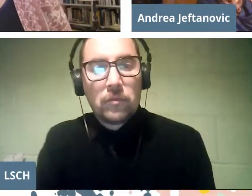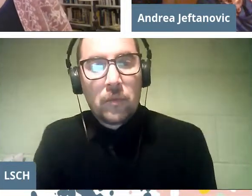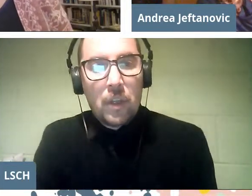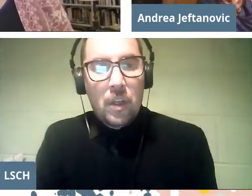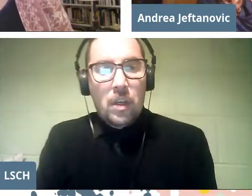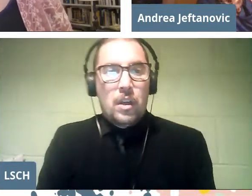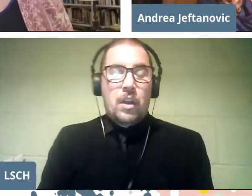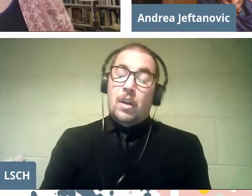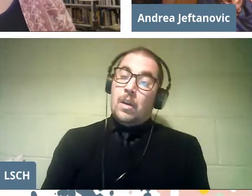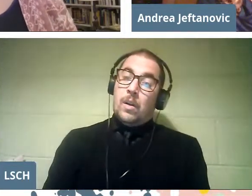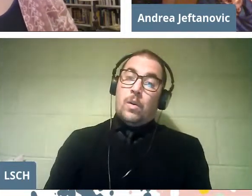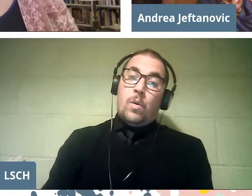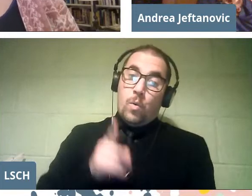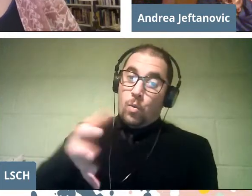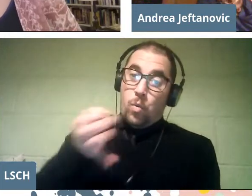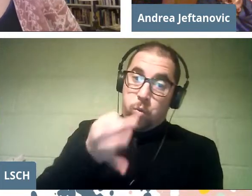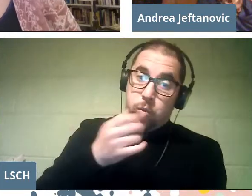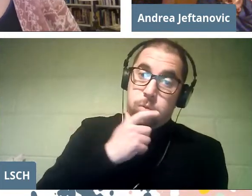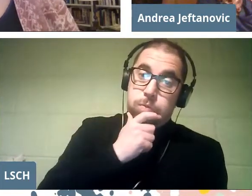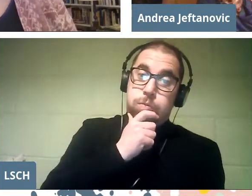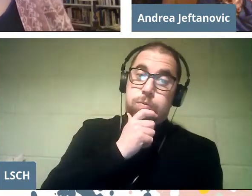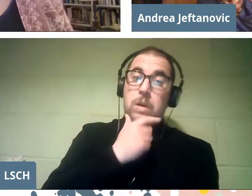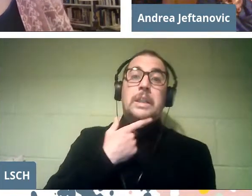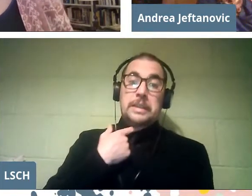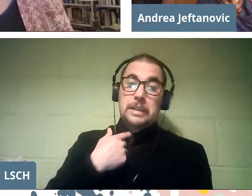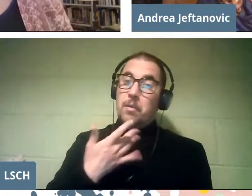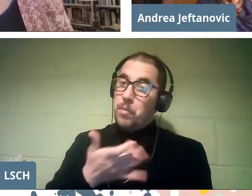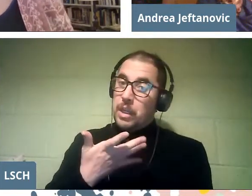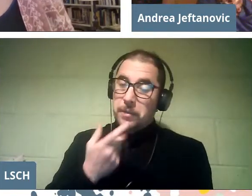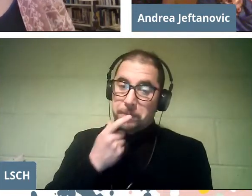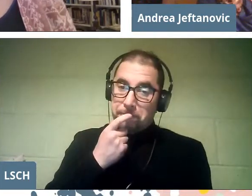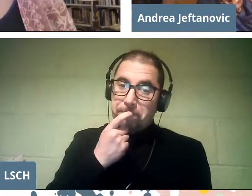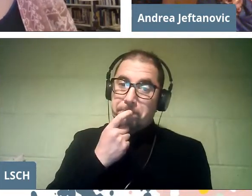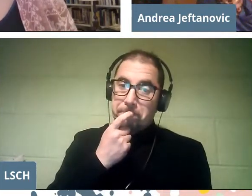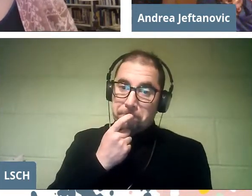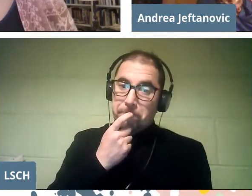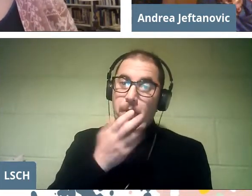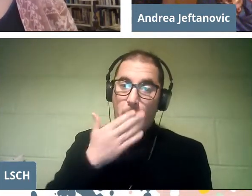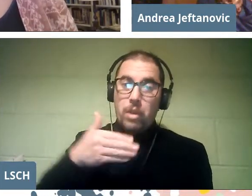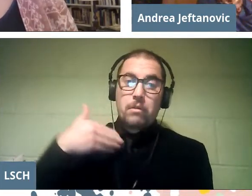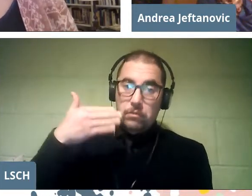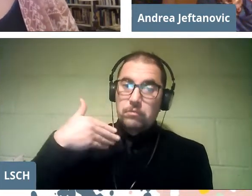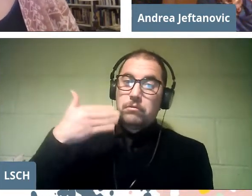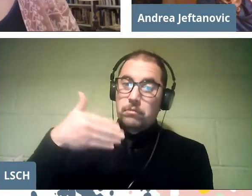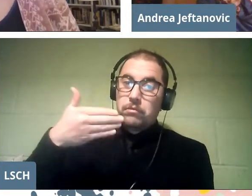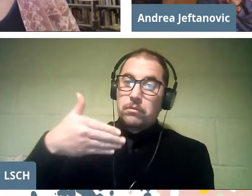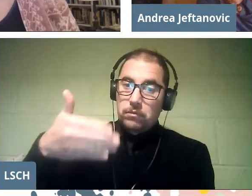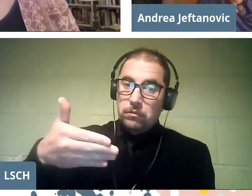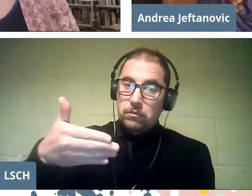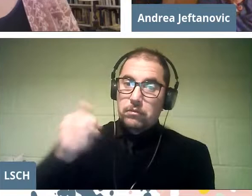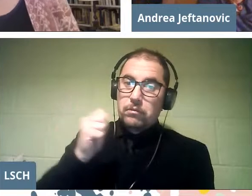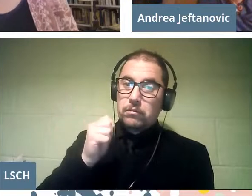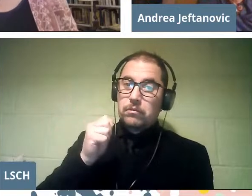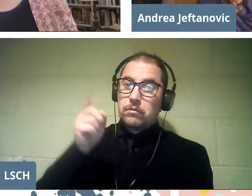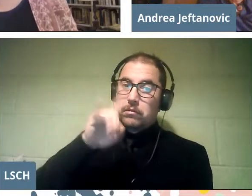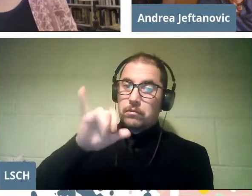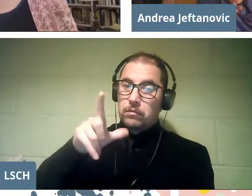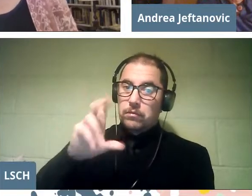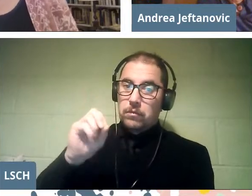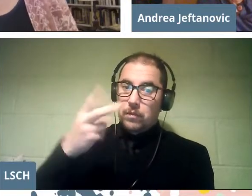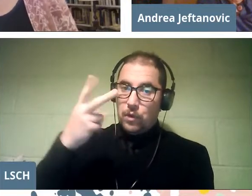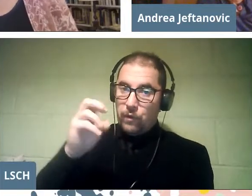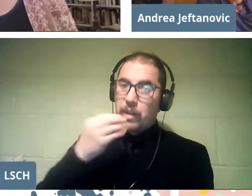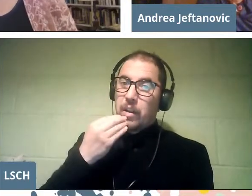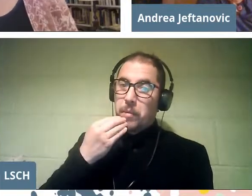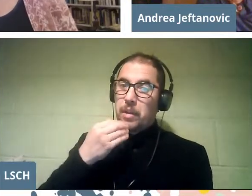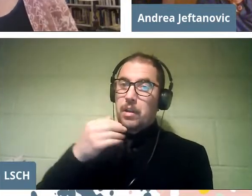Mira, lo que tú mencionas es bastante interesante porque a medida que avanzó el siglo XX y el